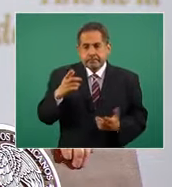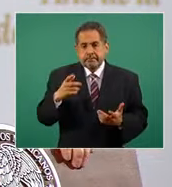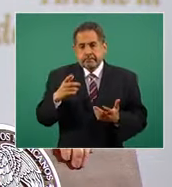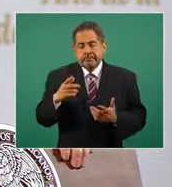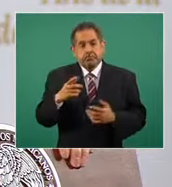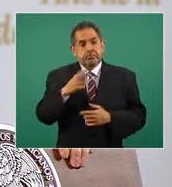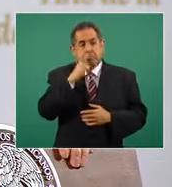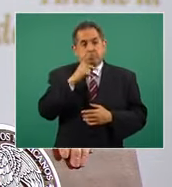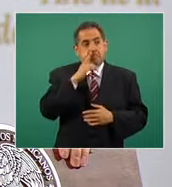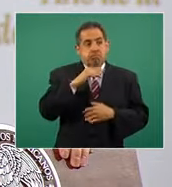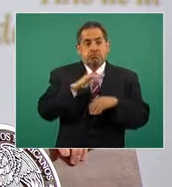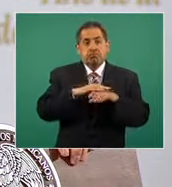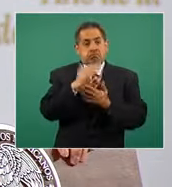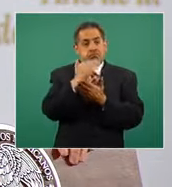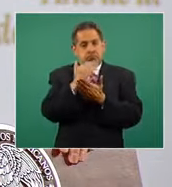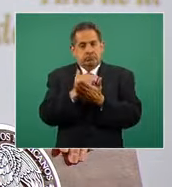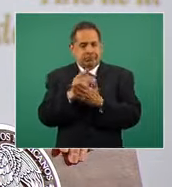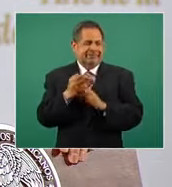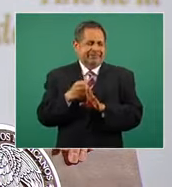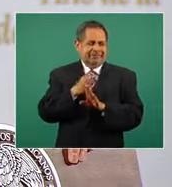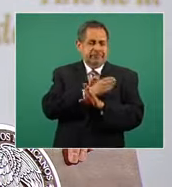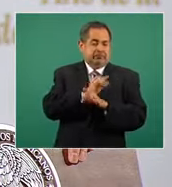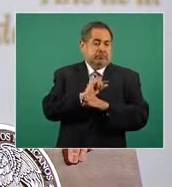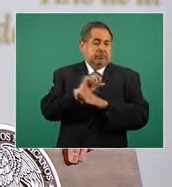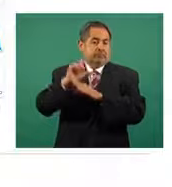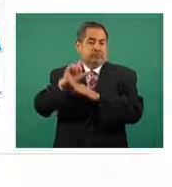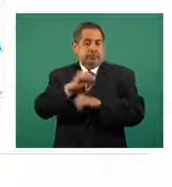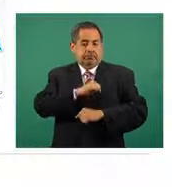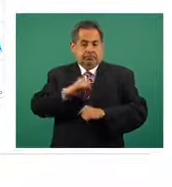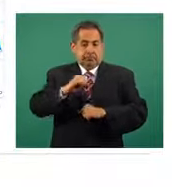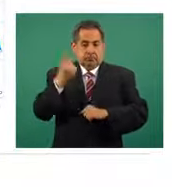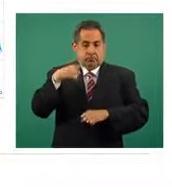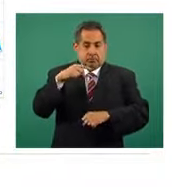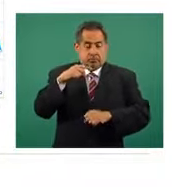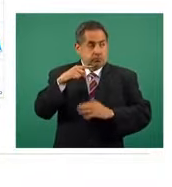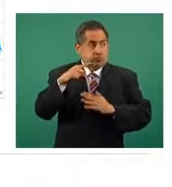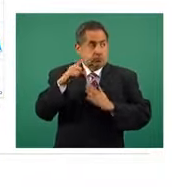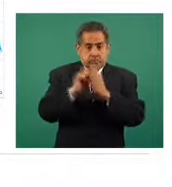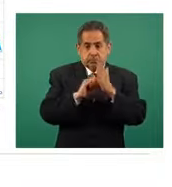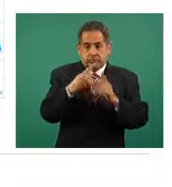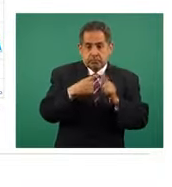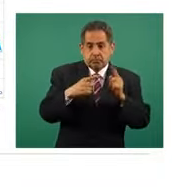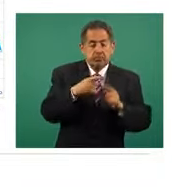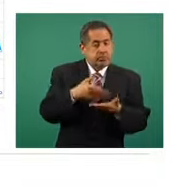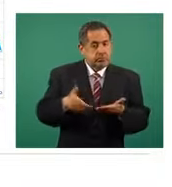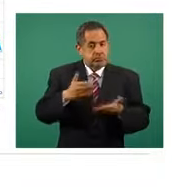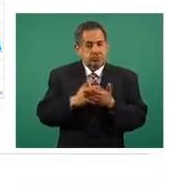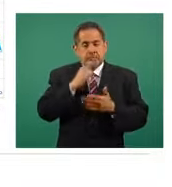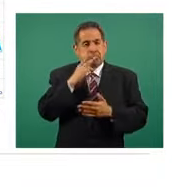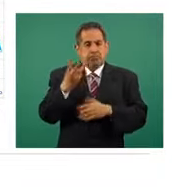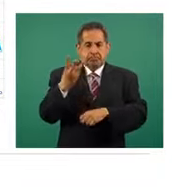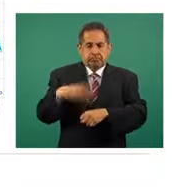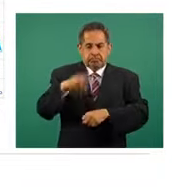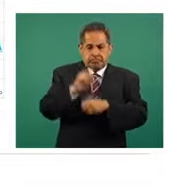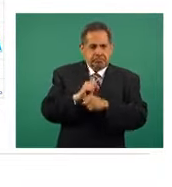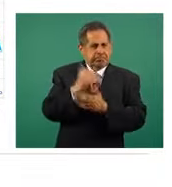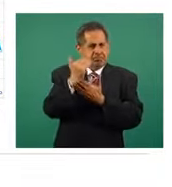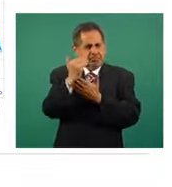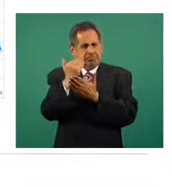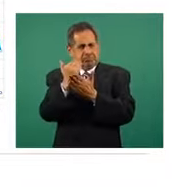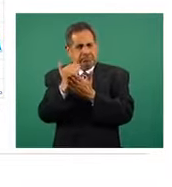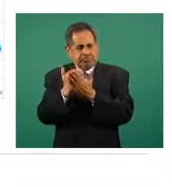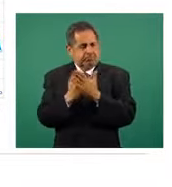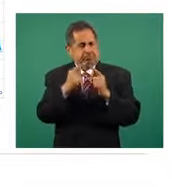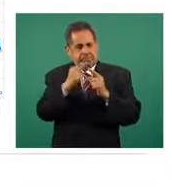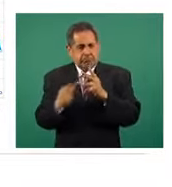hacia la baja, tuvo un pequeño repunte hace un mes y medio, pero ahora ya tiene 3 semanas de reducción, es otro